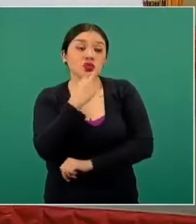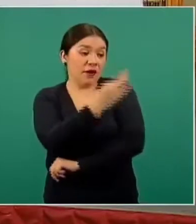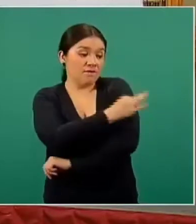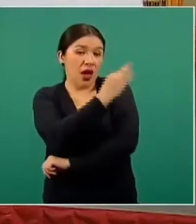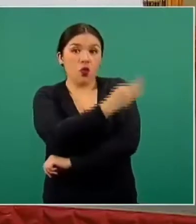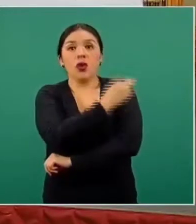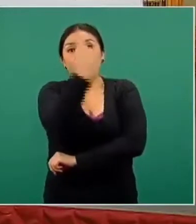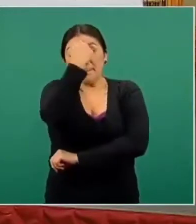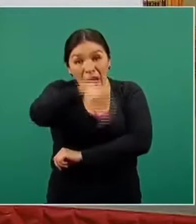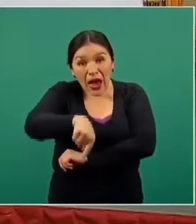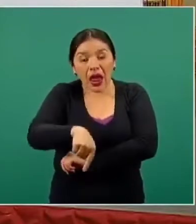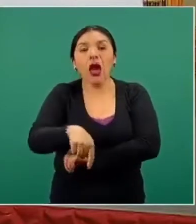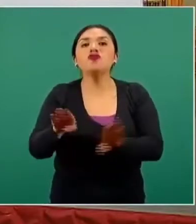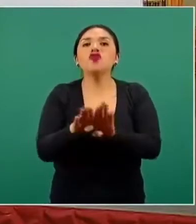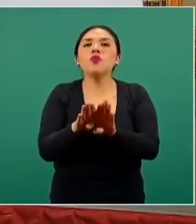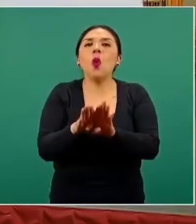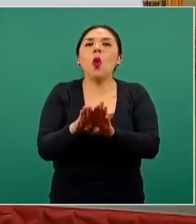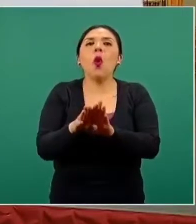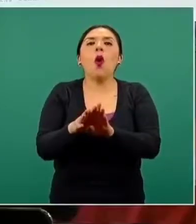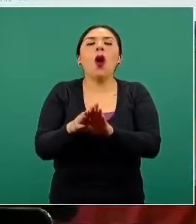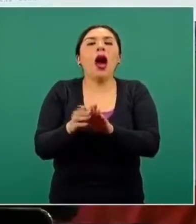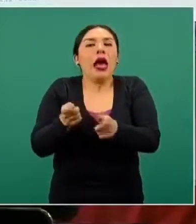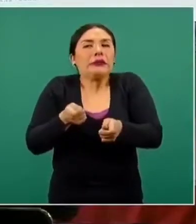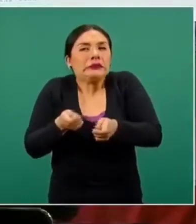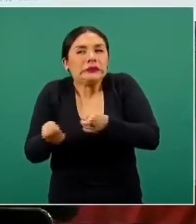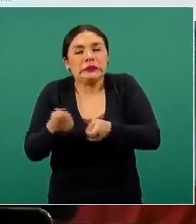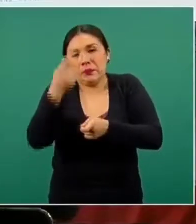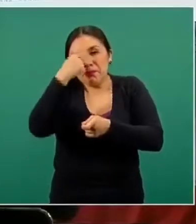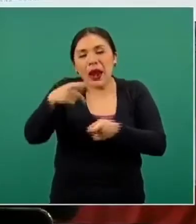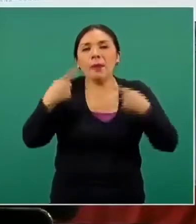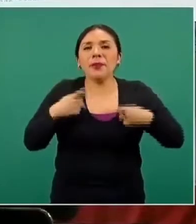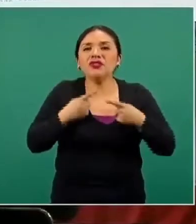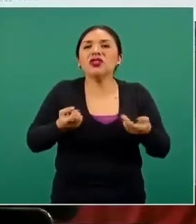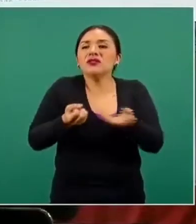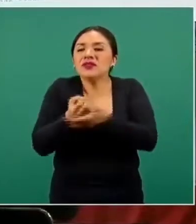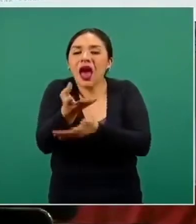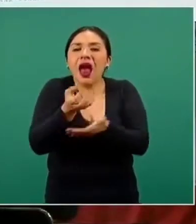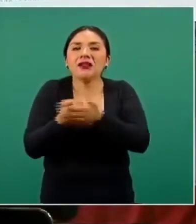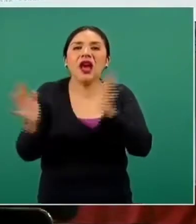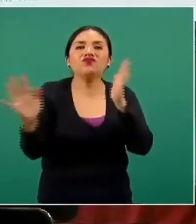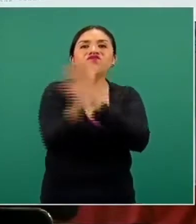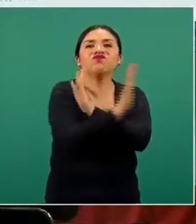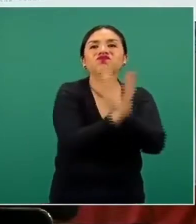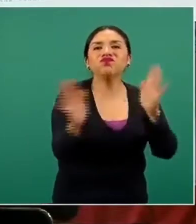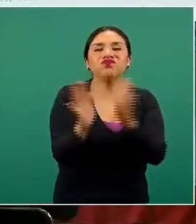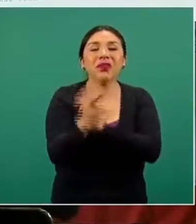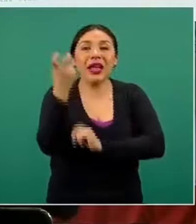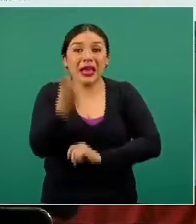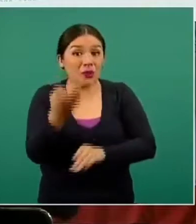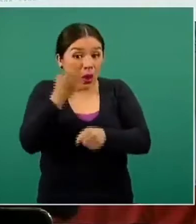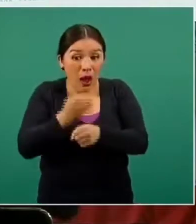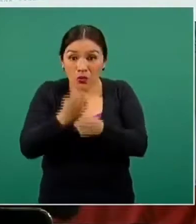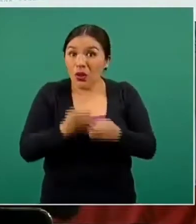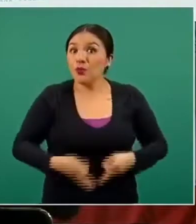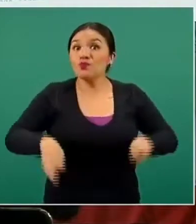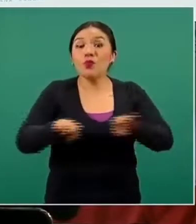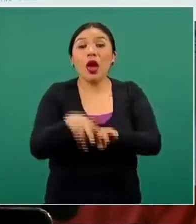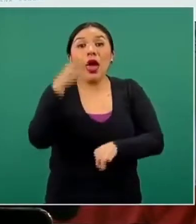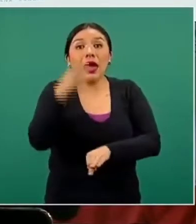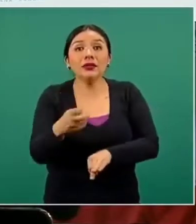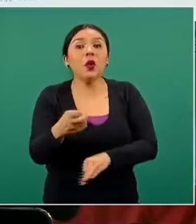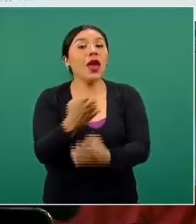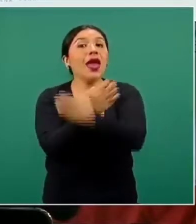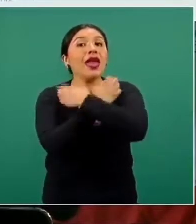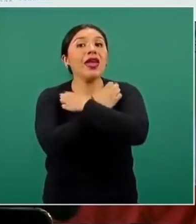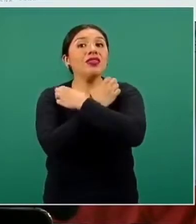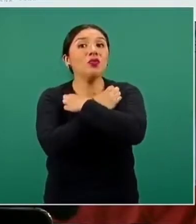como un mecanismo de regularización de las actividades públicas. En particular, en este momento es de importancia la educación